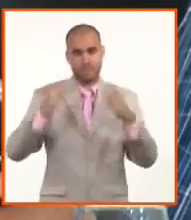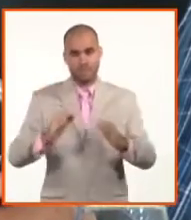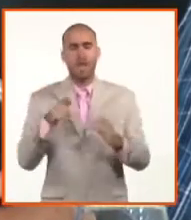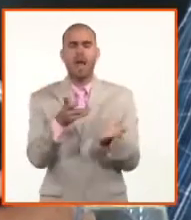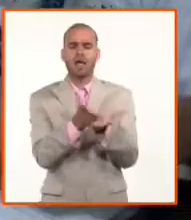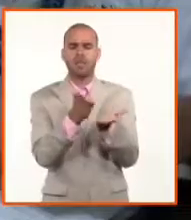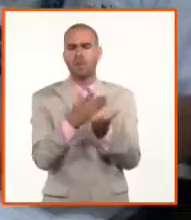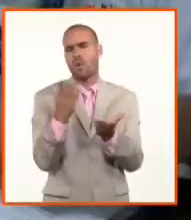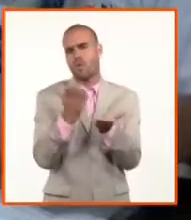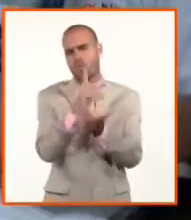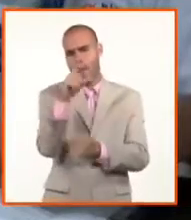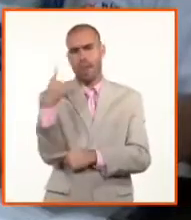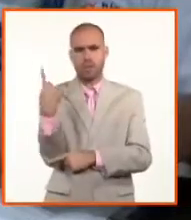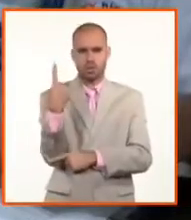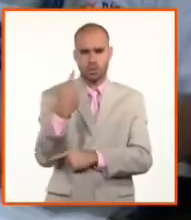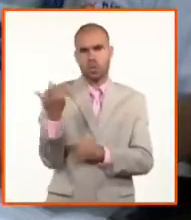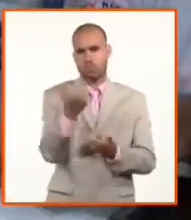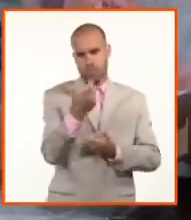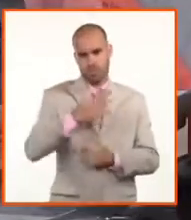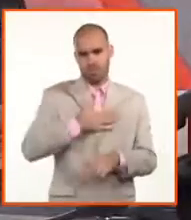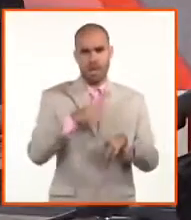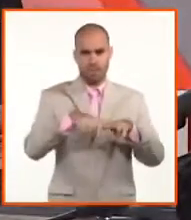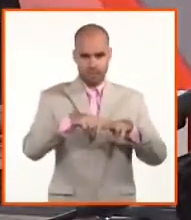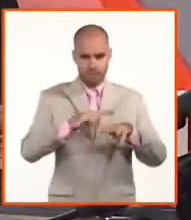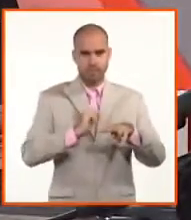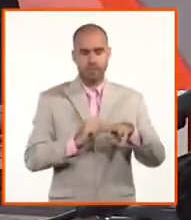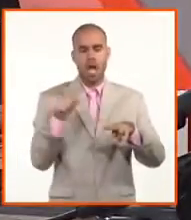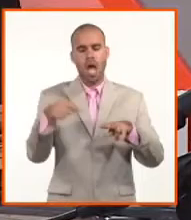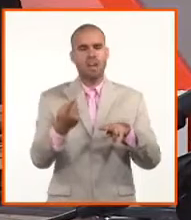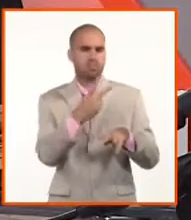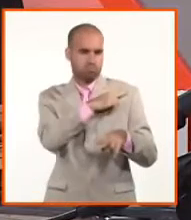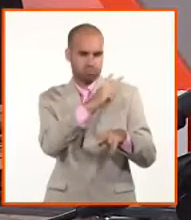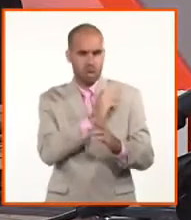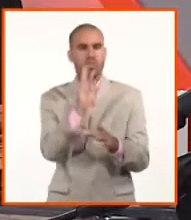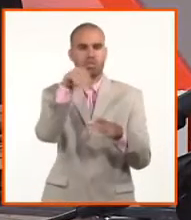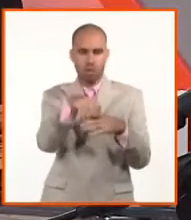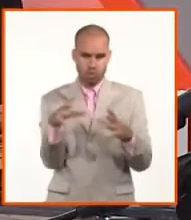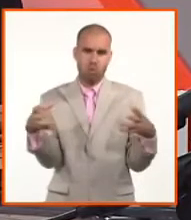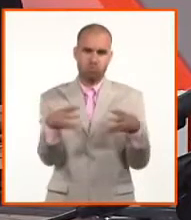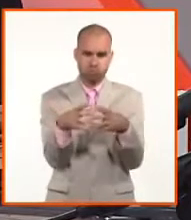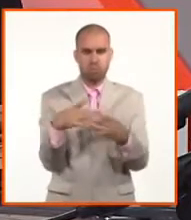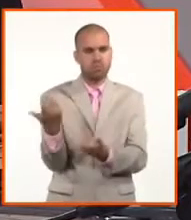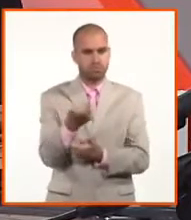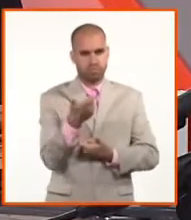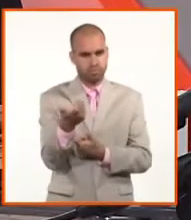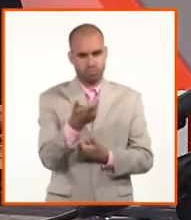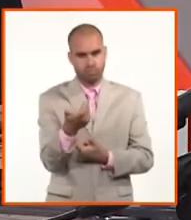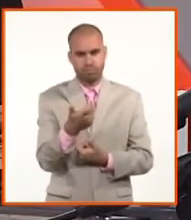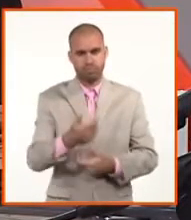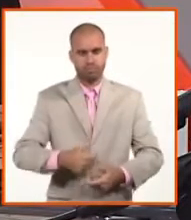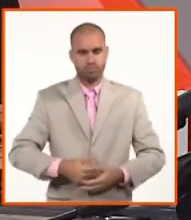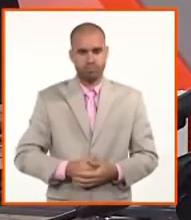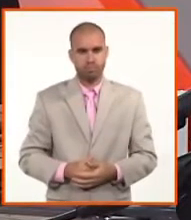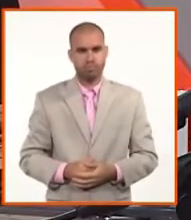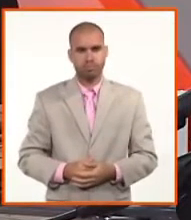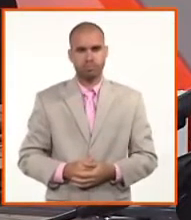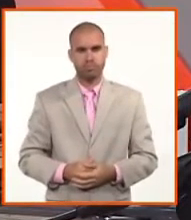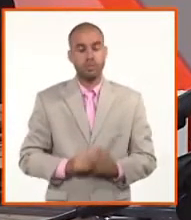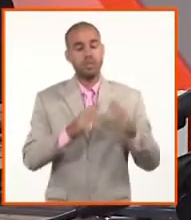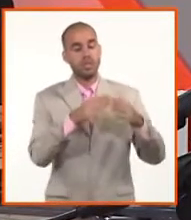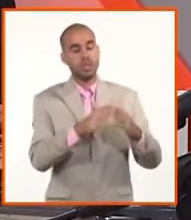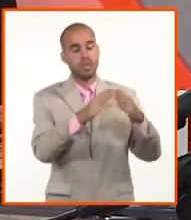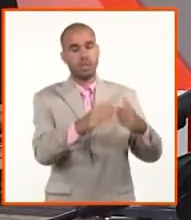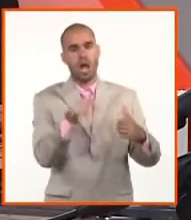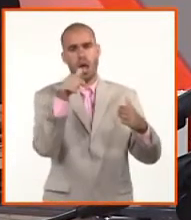de Bomberos en La Habana y era oficial del Cuerpo de Bomberos de la República. En Granma se le están